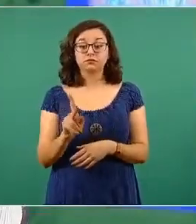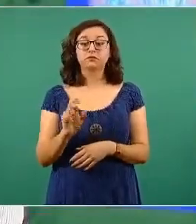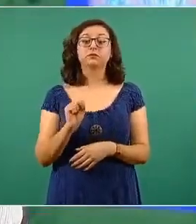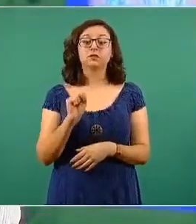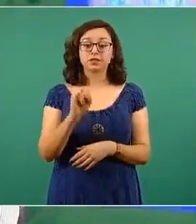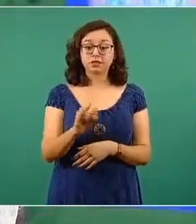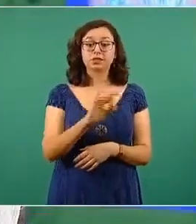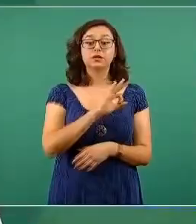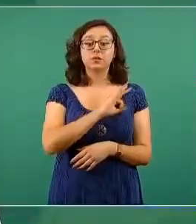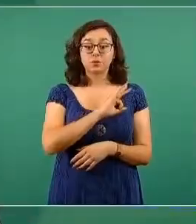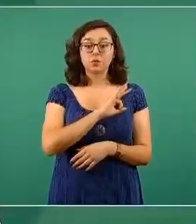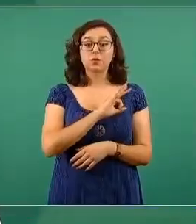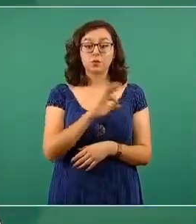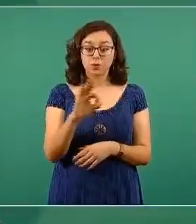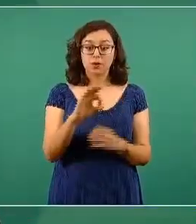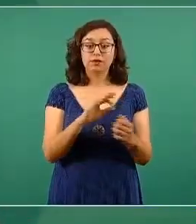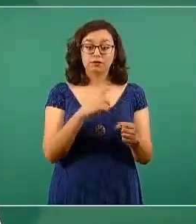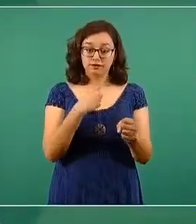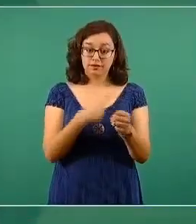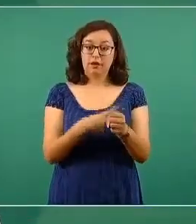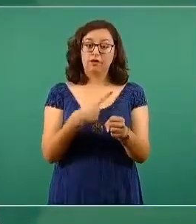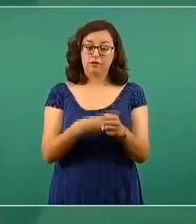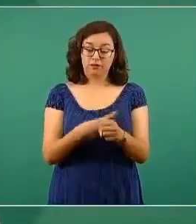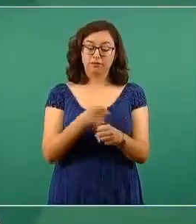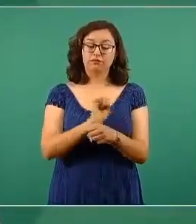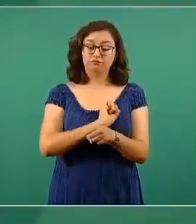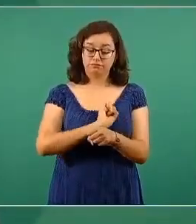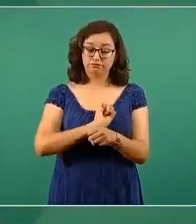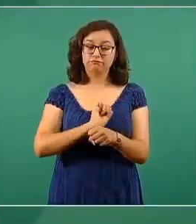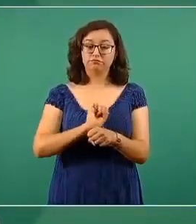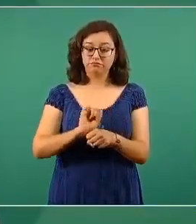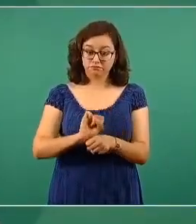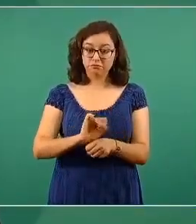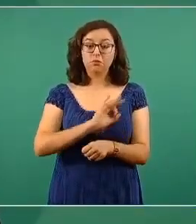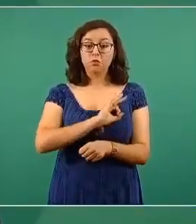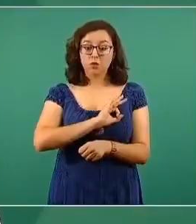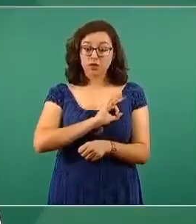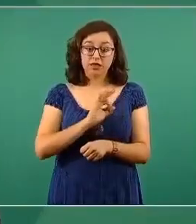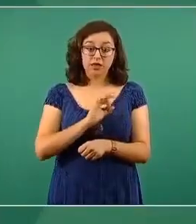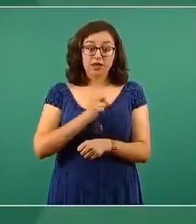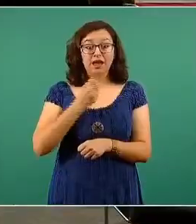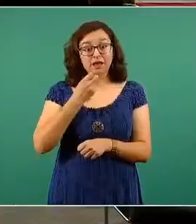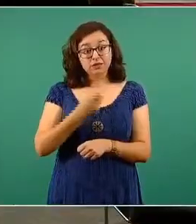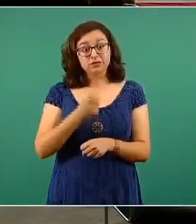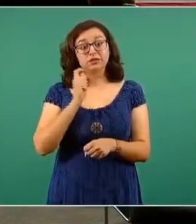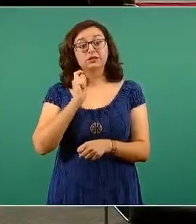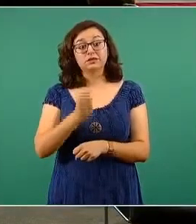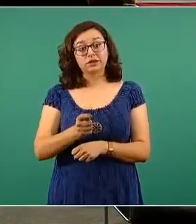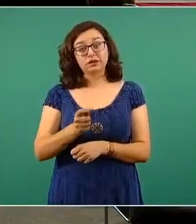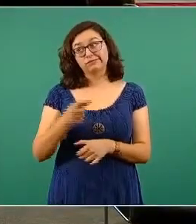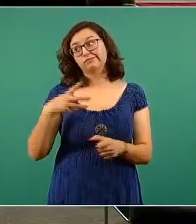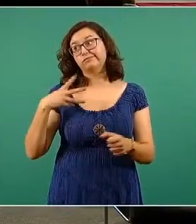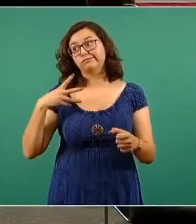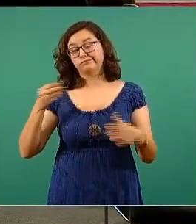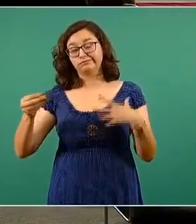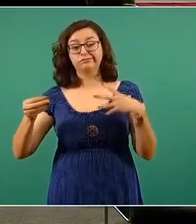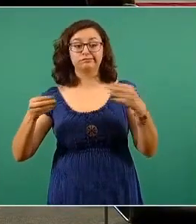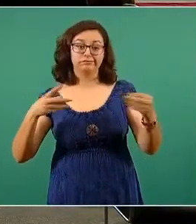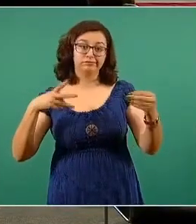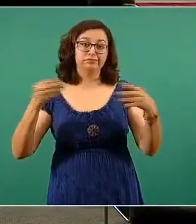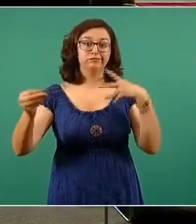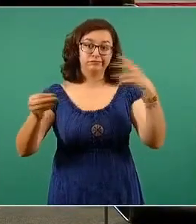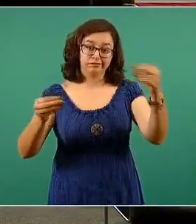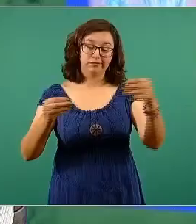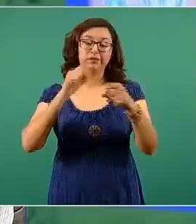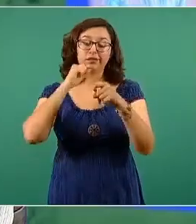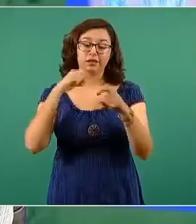participar de la actividad de la transmisión y del contagio. Eso es por un lado. Lo otro es que en